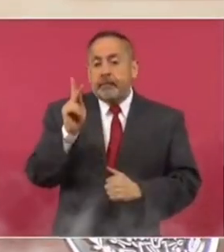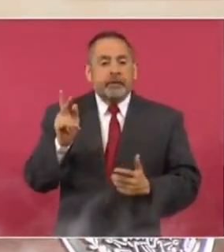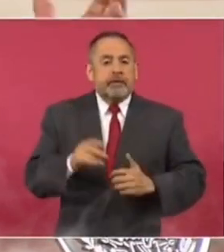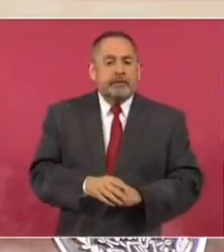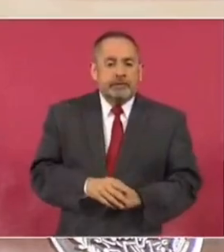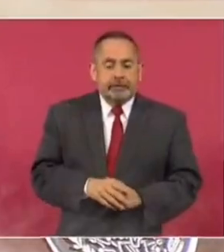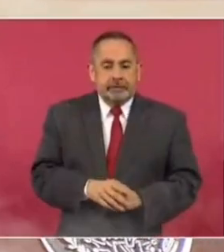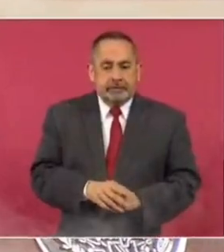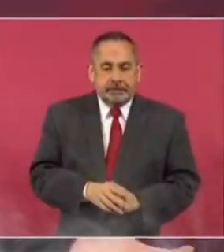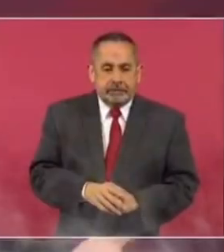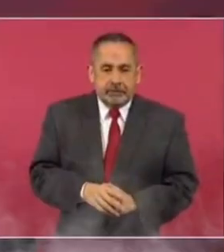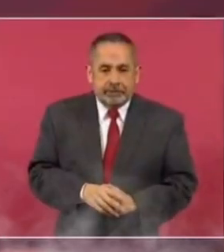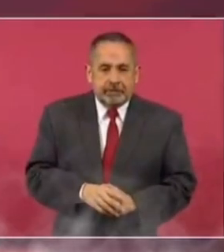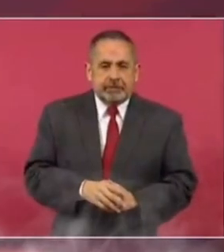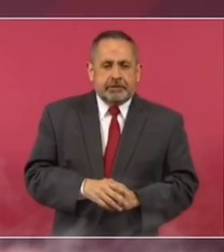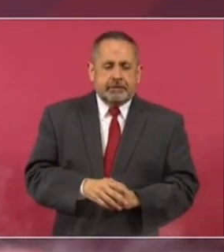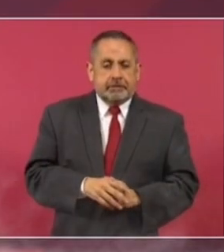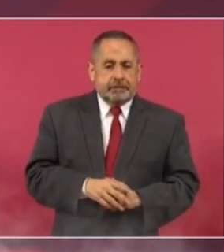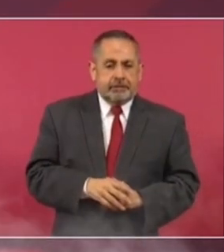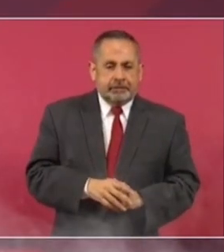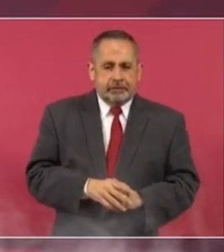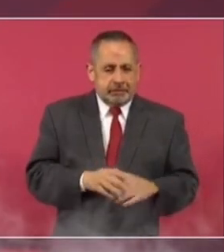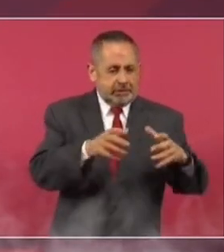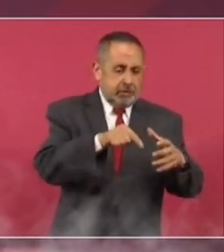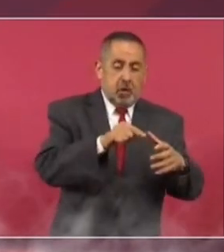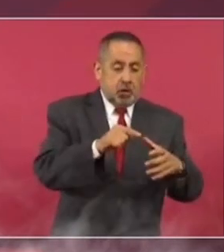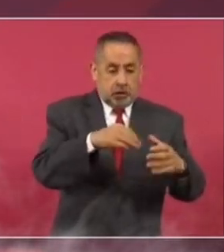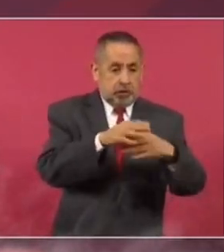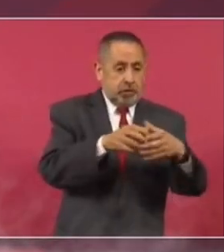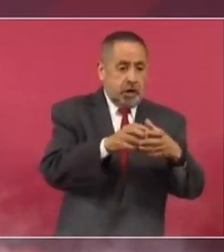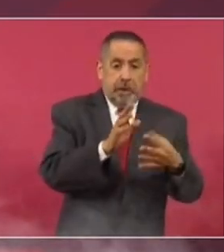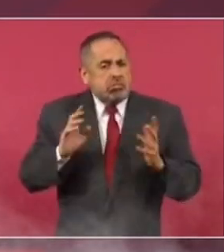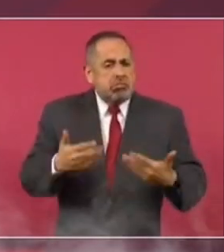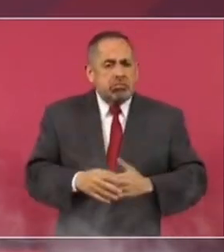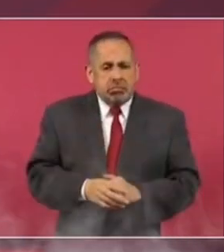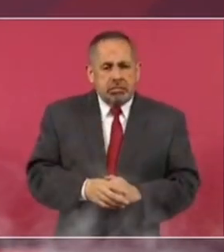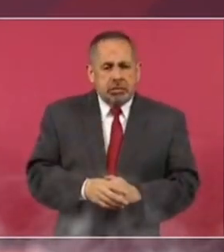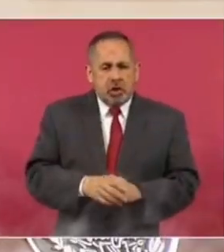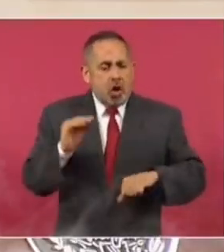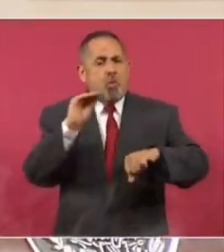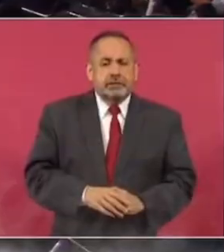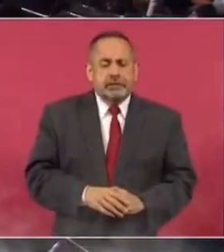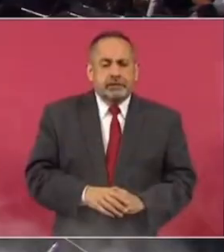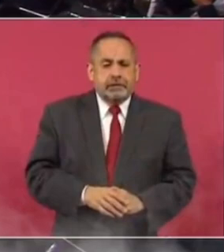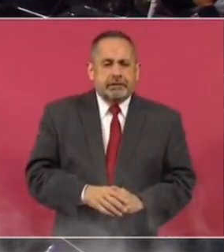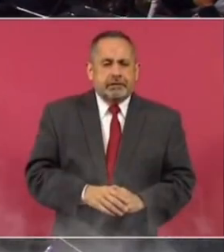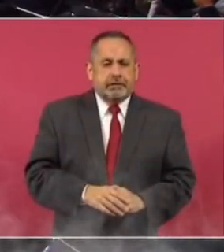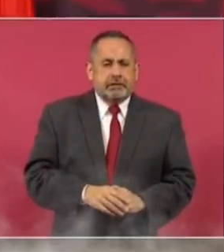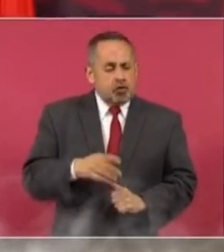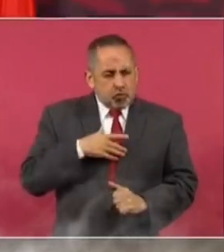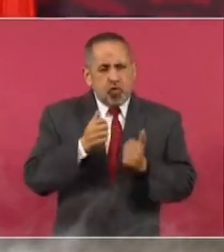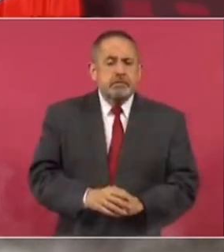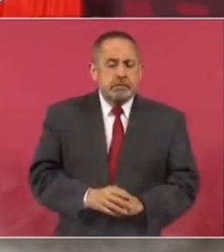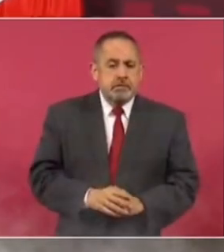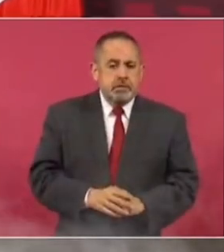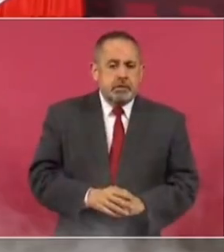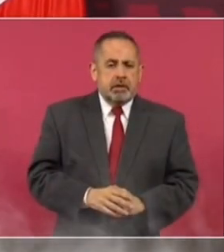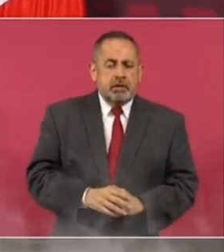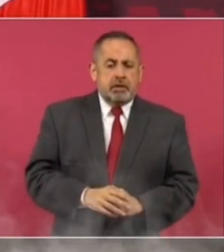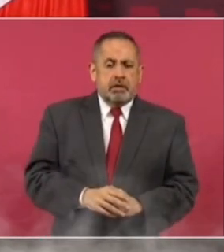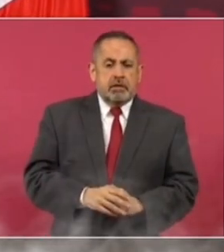todos, el de más representatividad era el ingeniero Carga. Y ponemos lo que dije, lo traté de manera respetuosa,